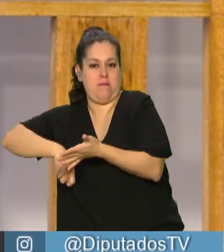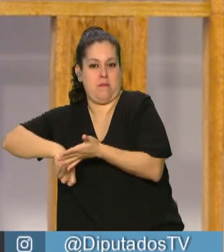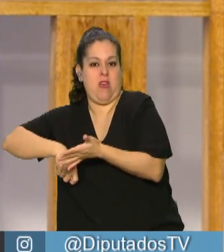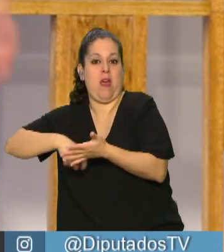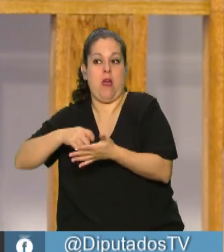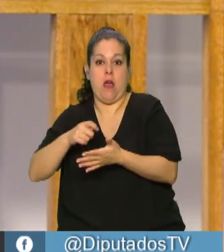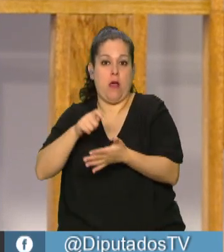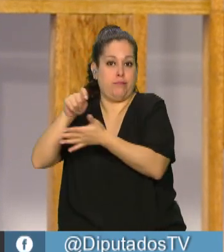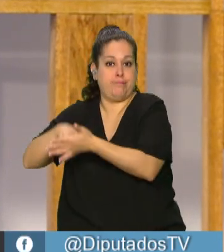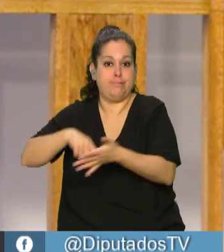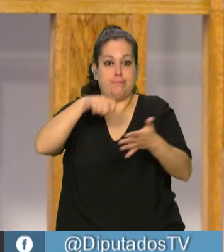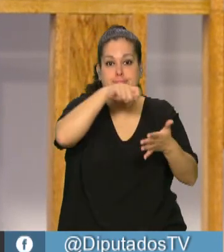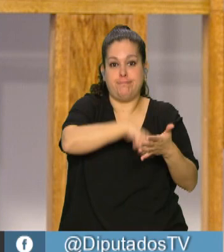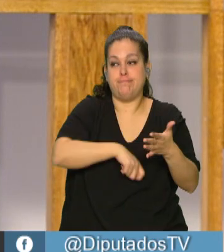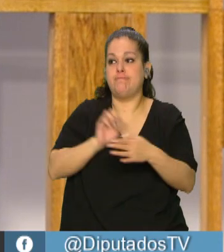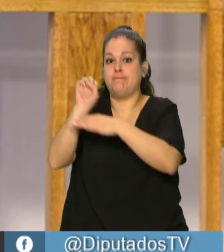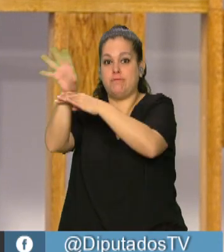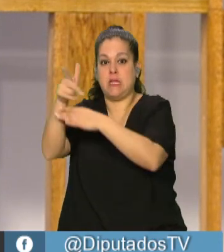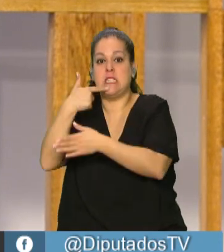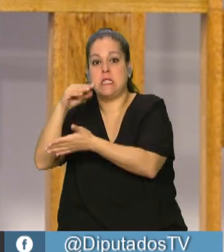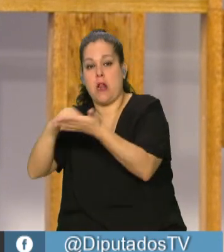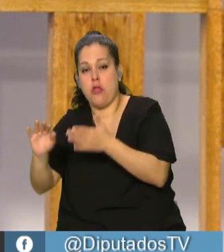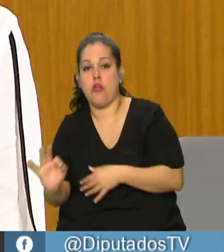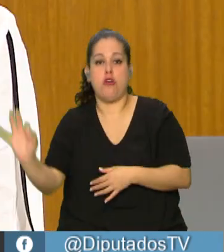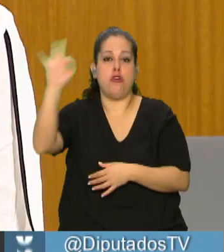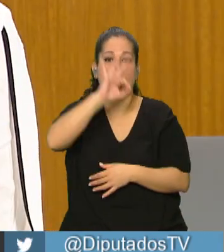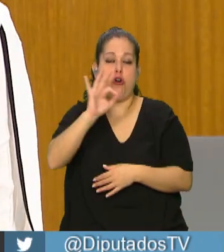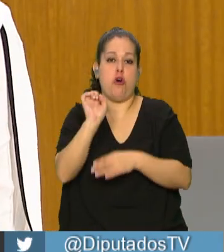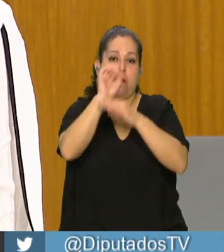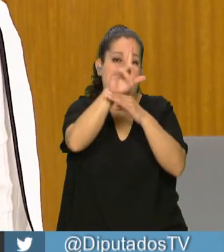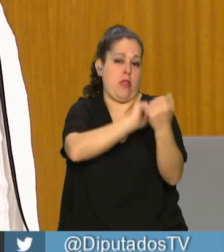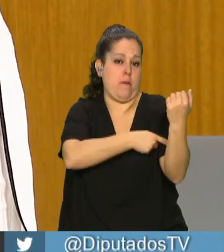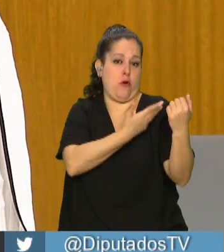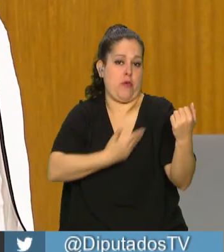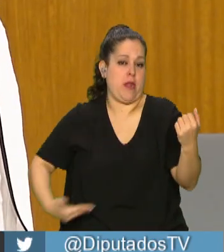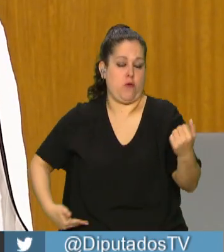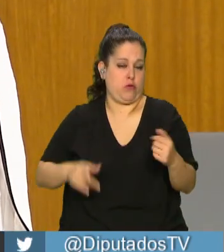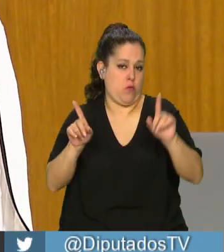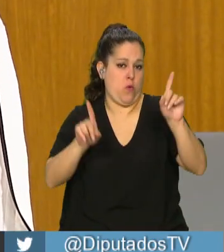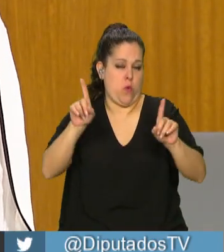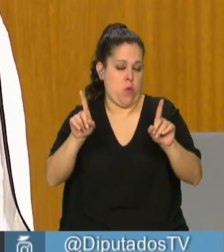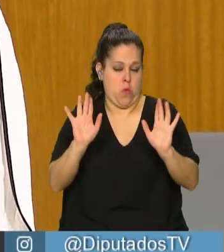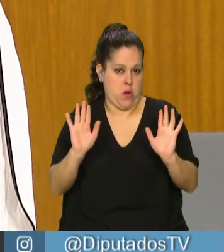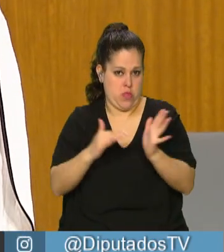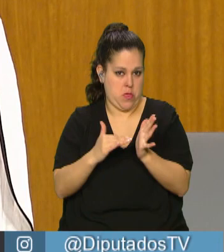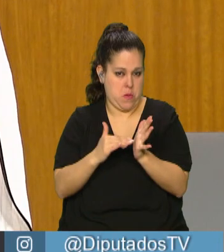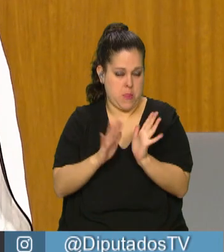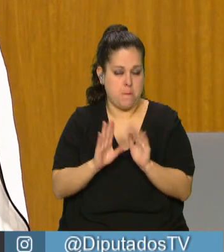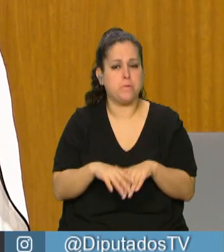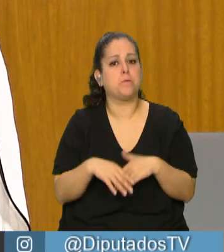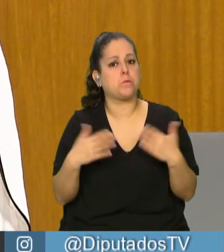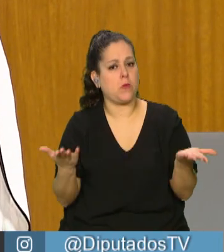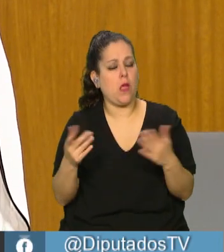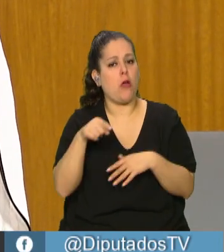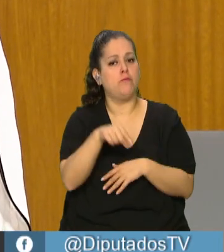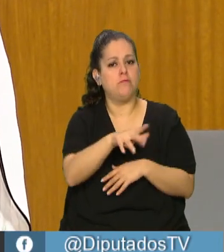Cámara o, si es definitiva, al Poder Ejecutivo. Es muy importante ese rol porque justamente la discusión que se da en el